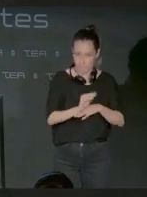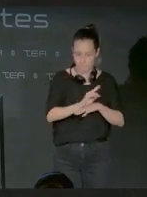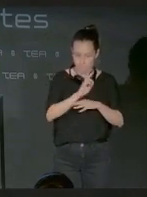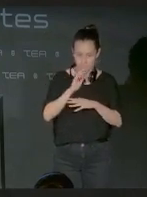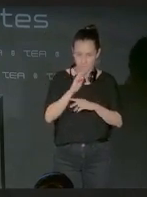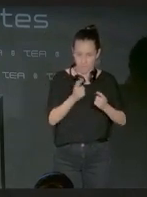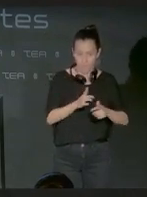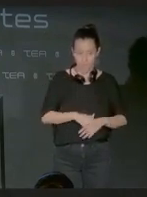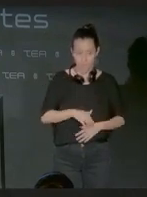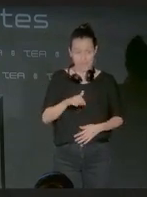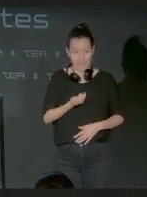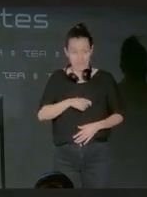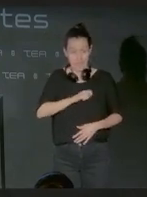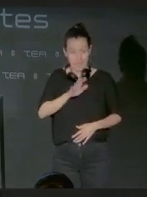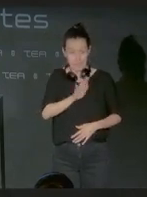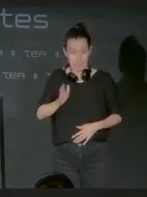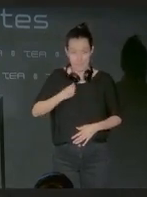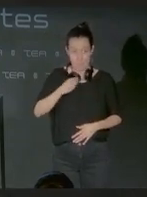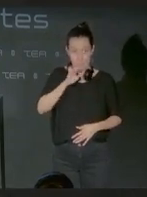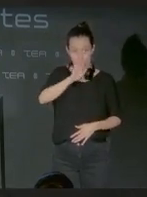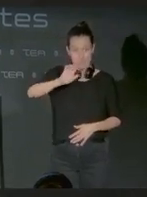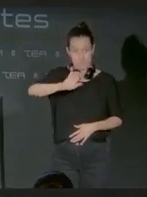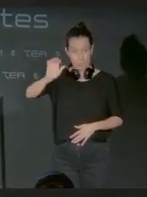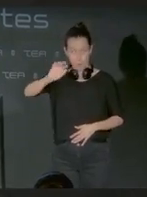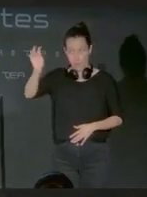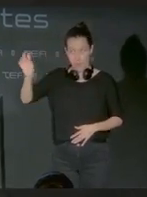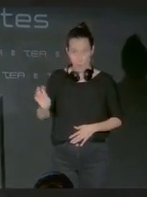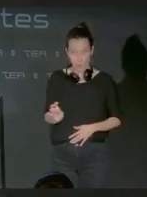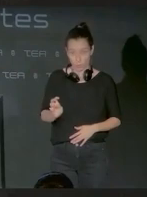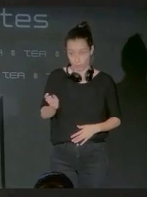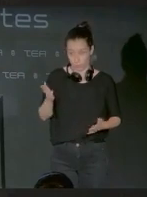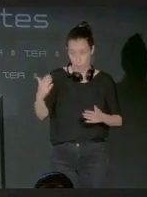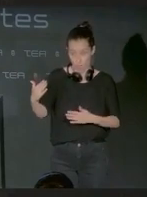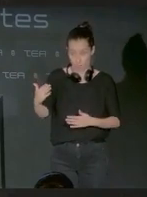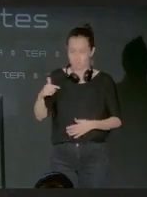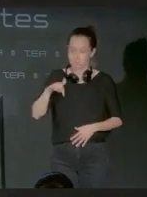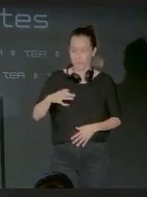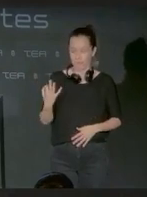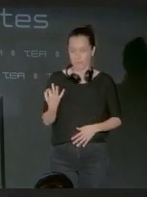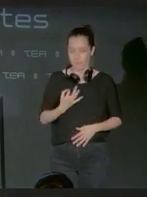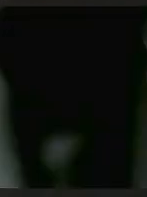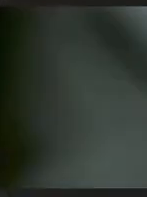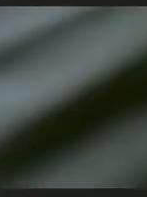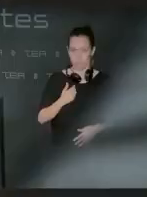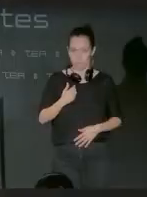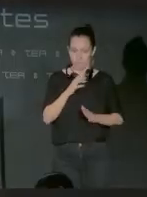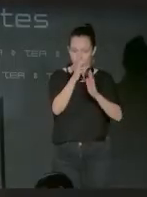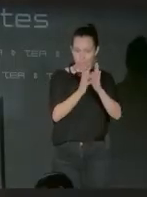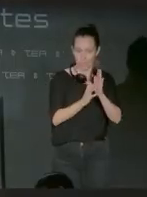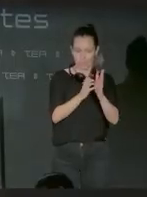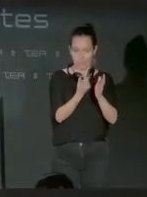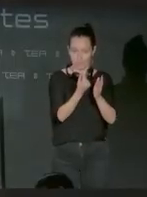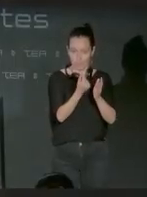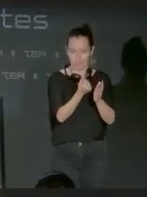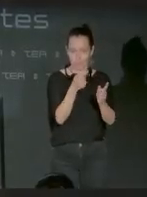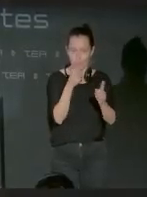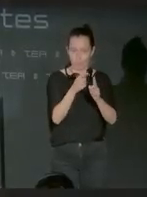como en otros países europeos que todavía no lo tienen implementar un incentivo fiscal a la producción de videojuegos